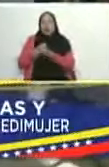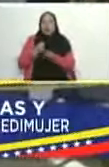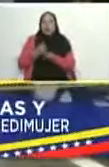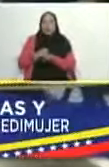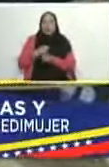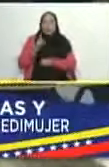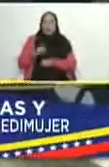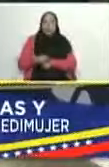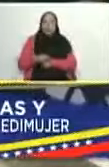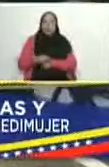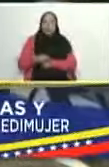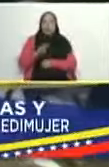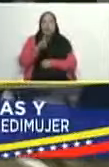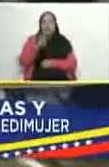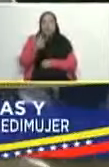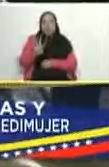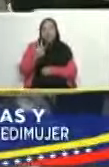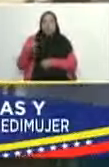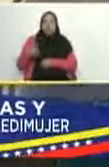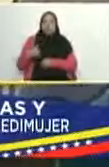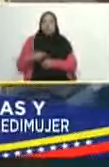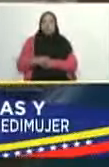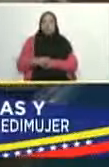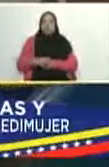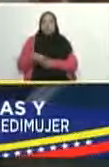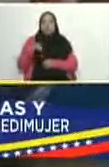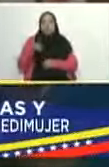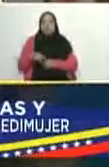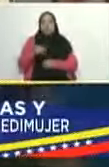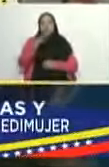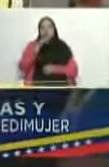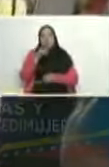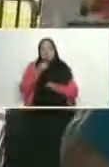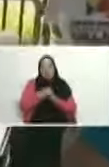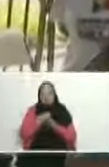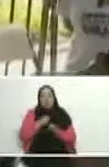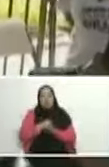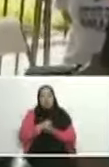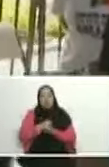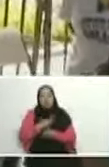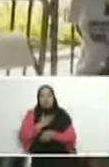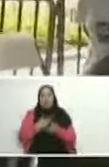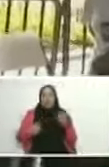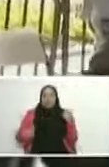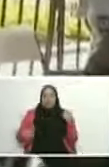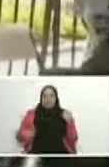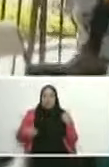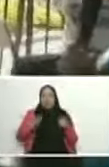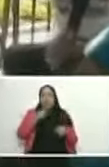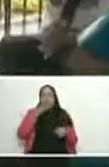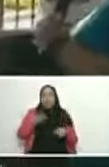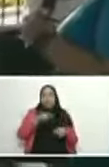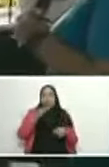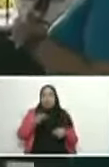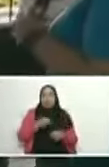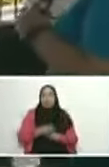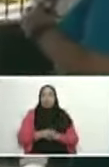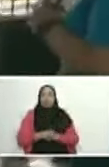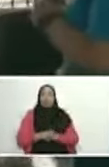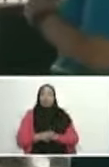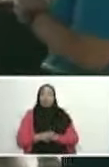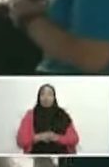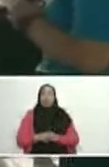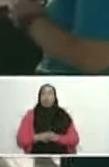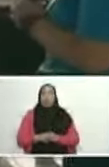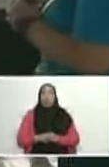serán 24. Compañera Yosimar Rivas. ¿Cómo está, presidente? Buenas tardes. Jefa del Vértice Salud. Así